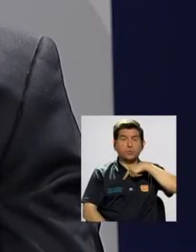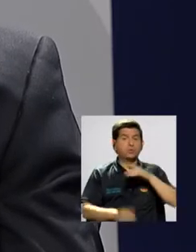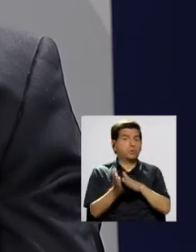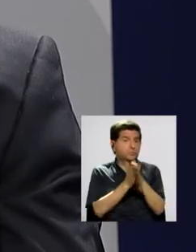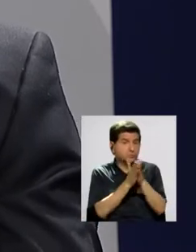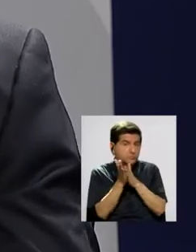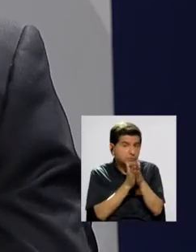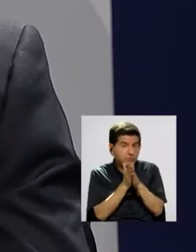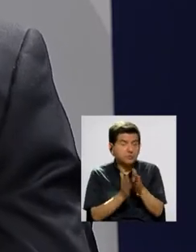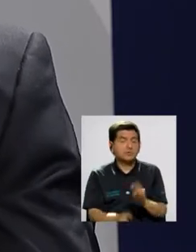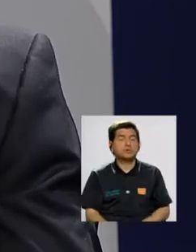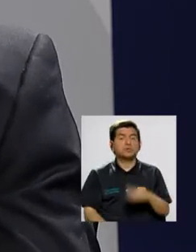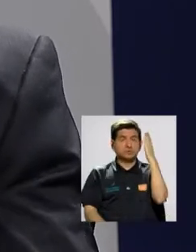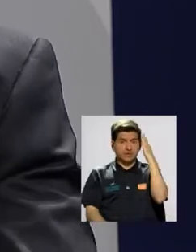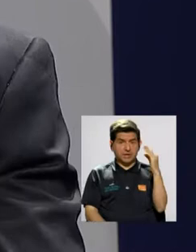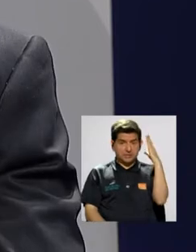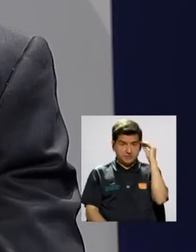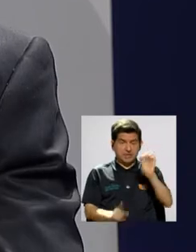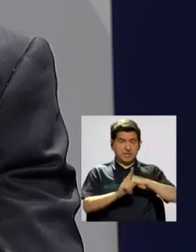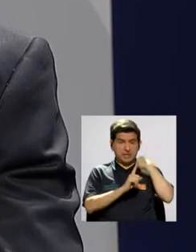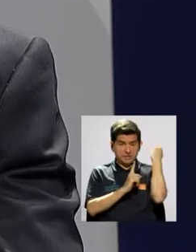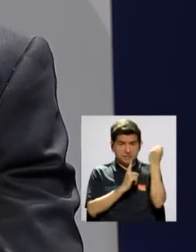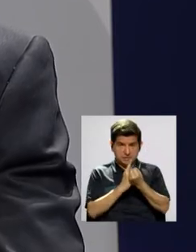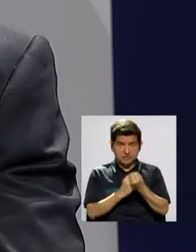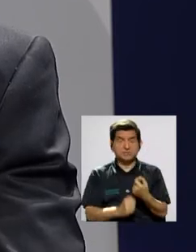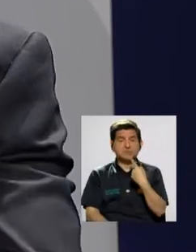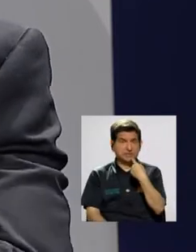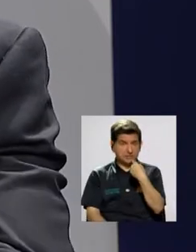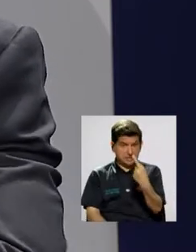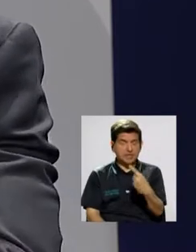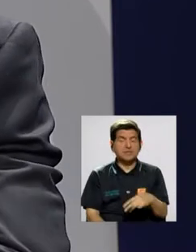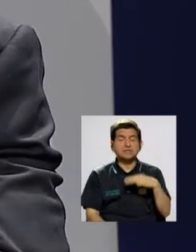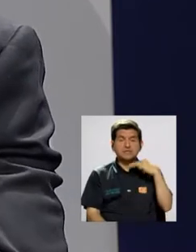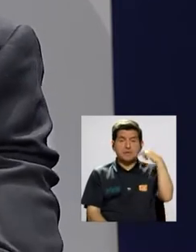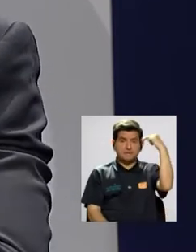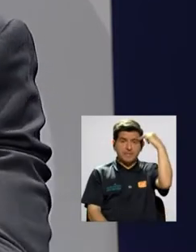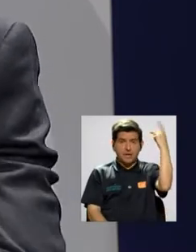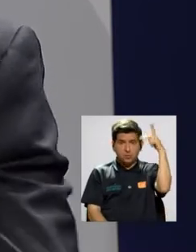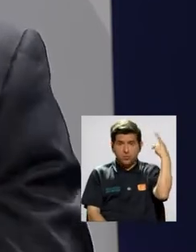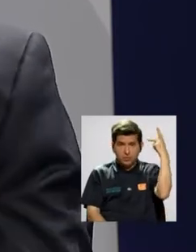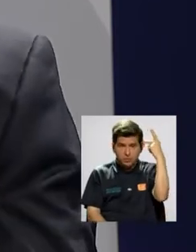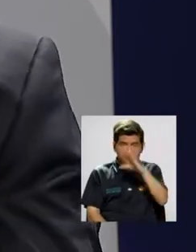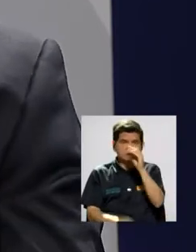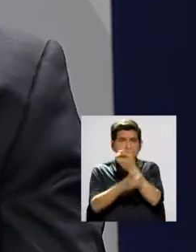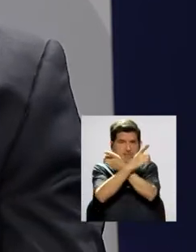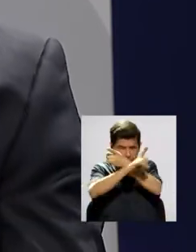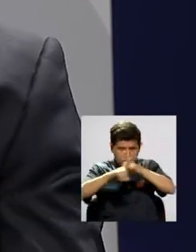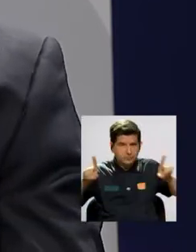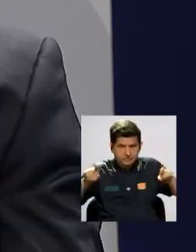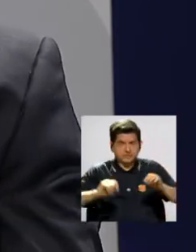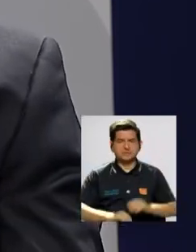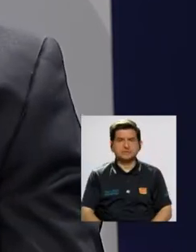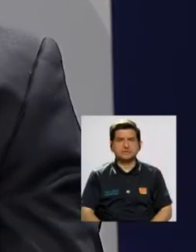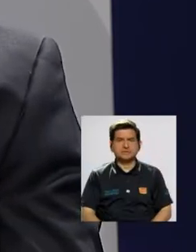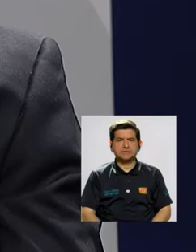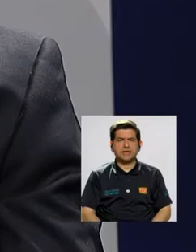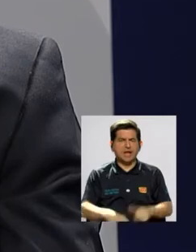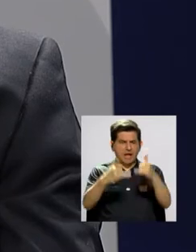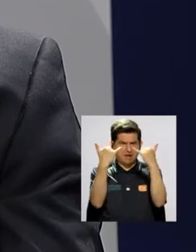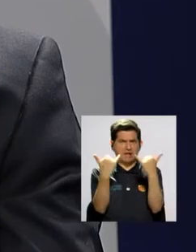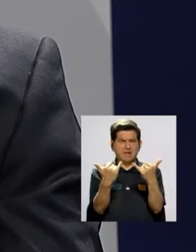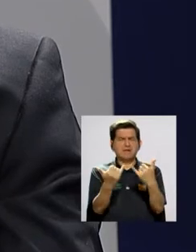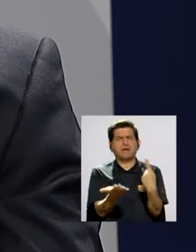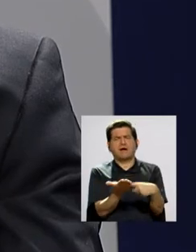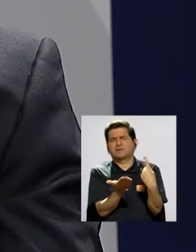provecho a esto que hemos vivido como una sociedad que se precia de madurez política y madurez democrática, y que tanto se ha colocado